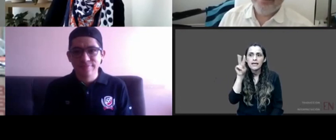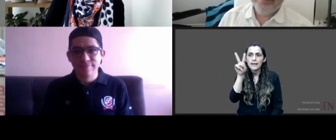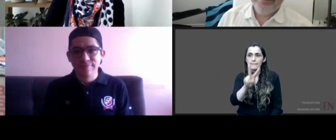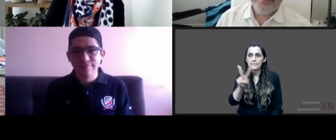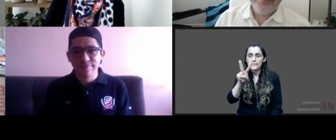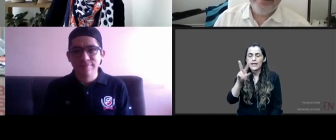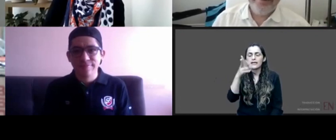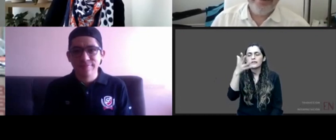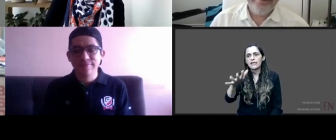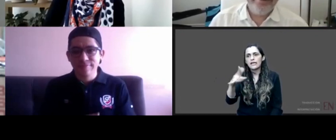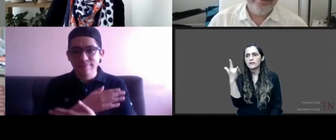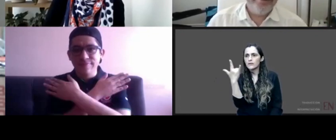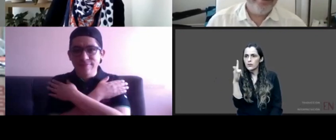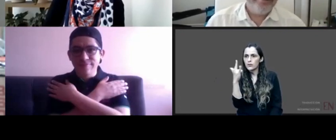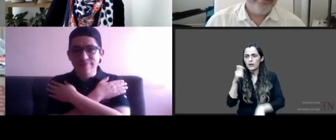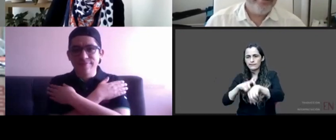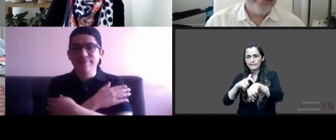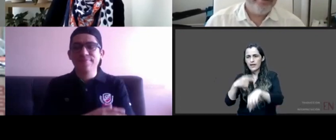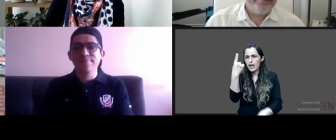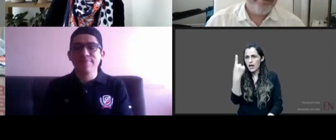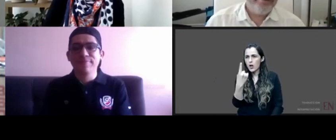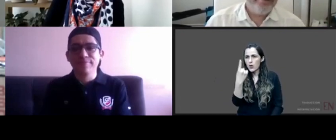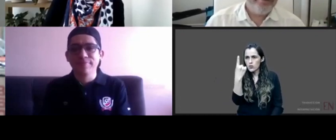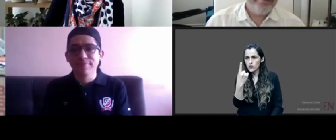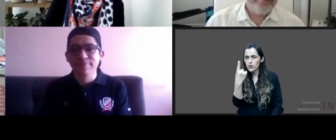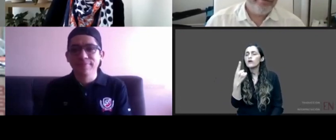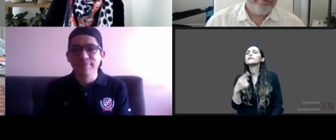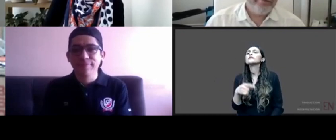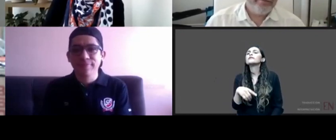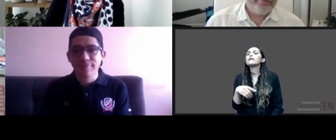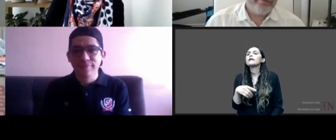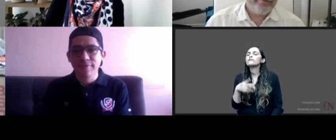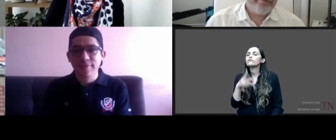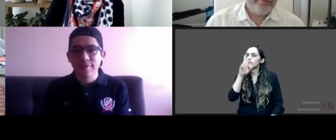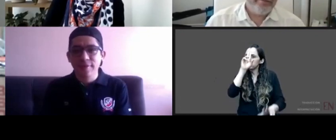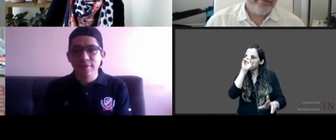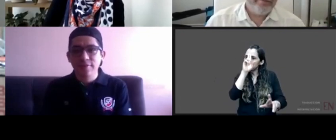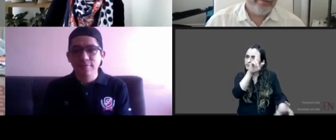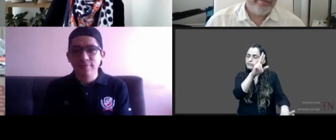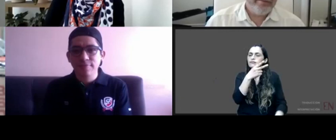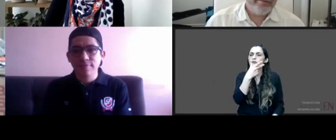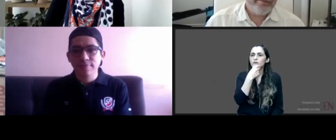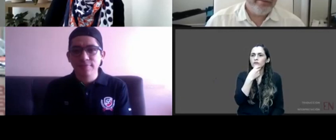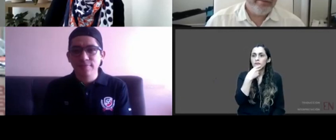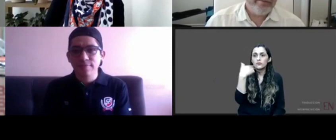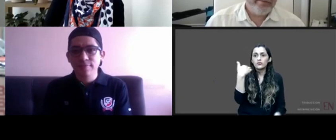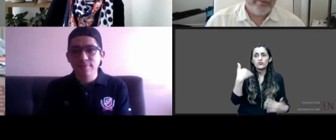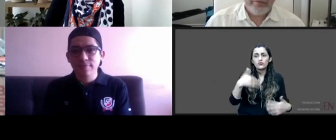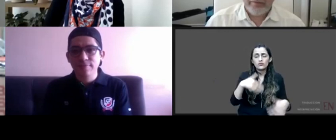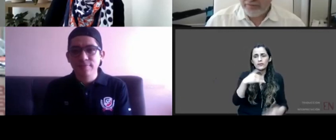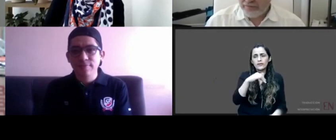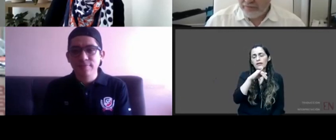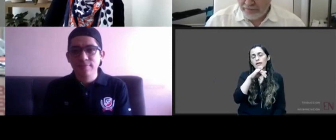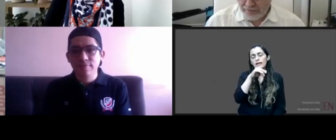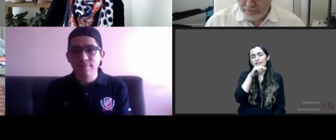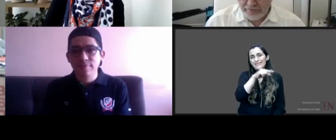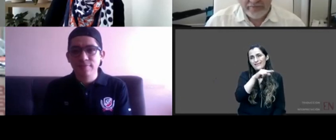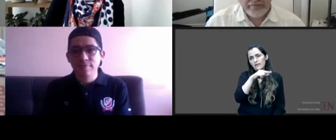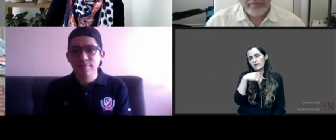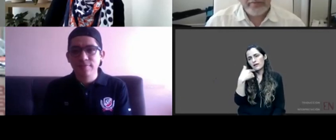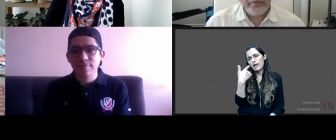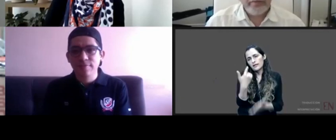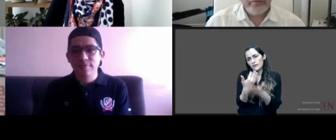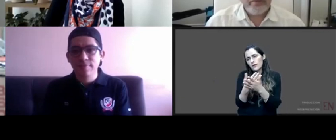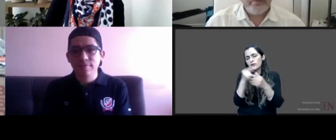julio a las 13 horas, un sentido homenaje a Carlos Echarri Cánovas. Les esperamos. Toda la agenda y